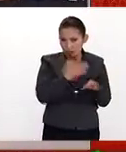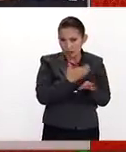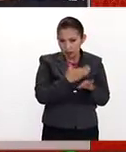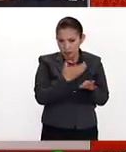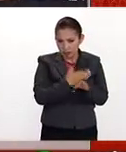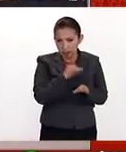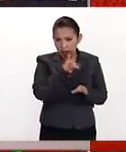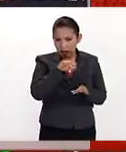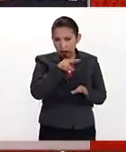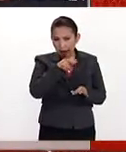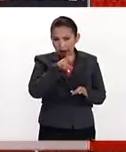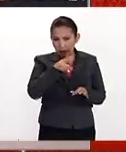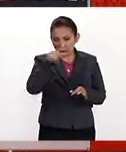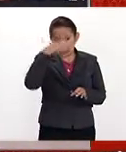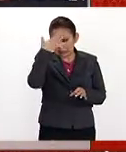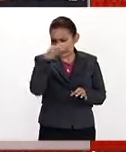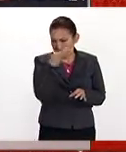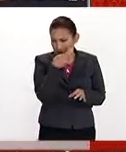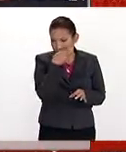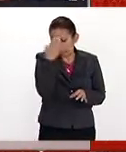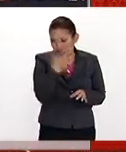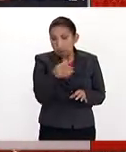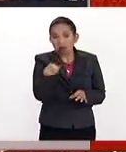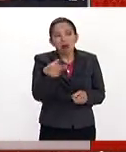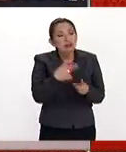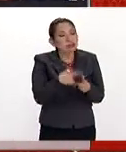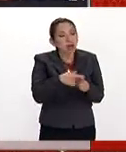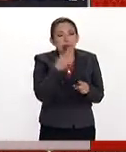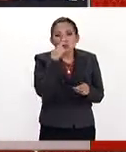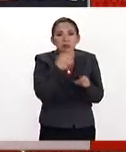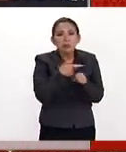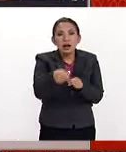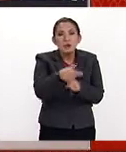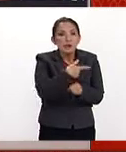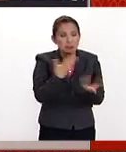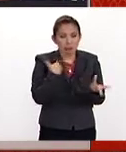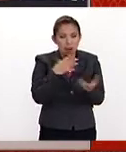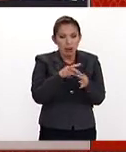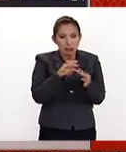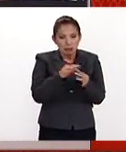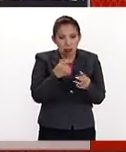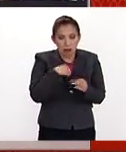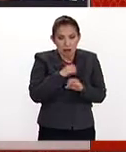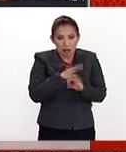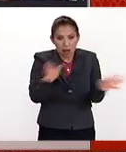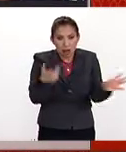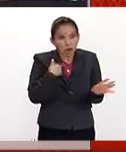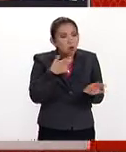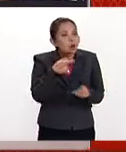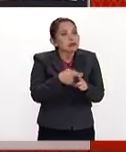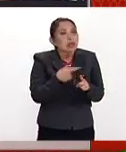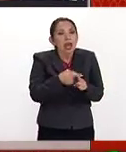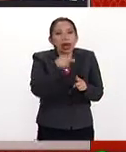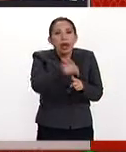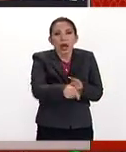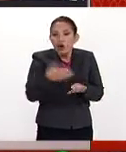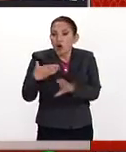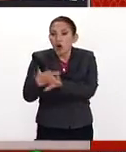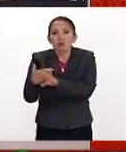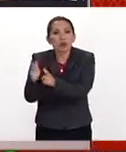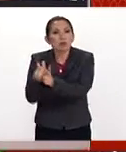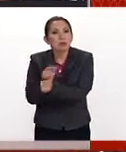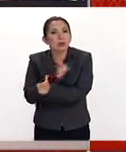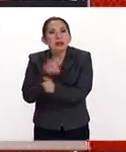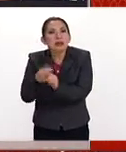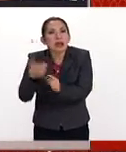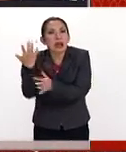indicando, Javier Oliva, tú como experto, ¿a quién corresponde, para explicarle al auditorio, efectivamente el combate contra la